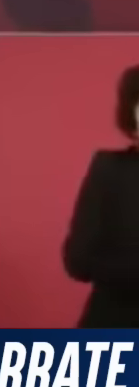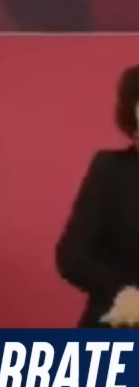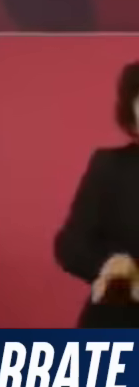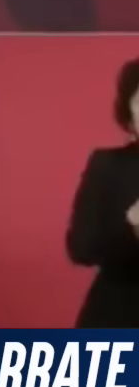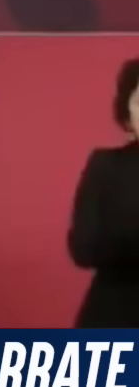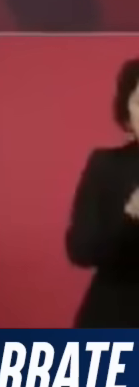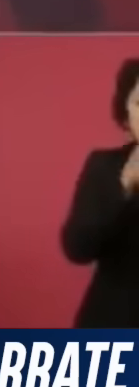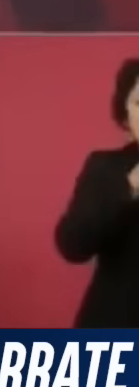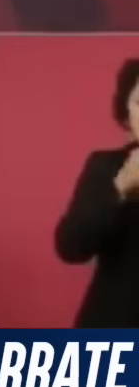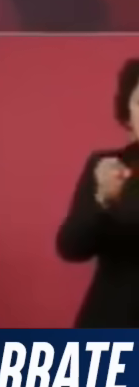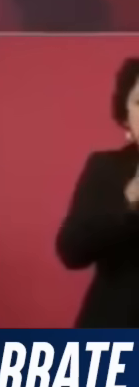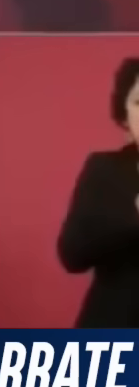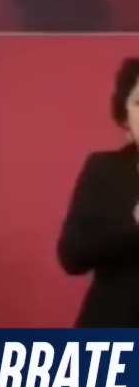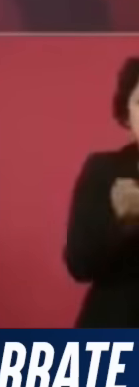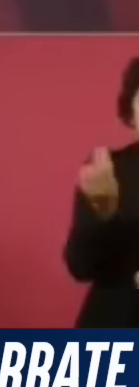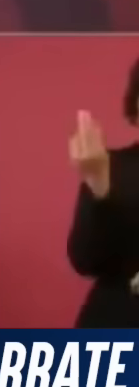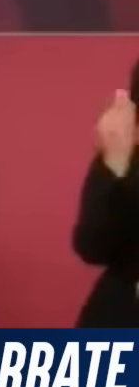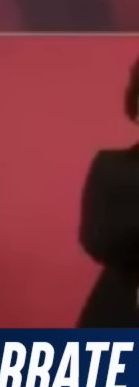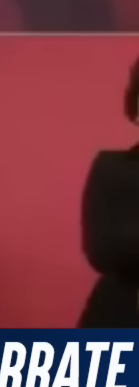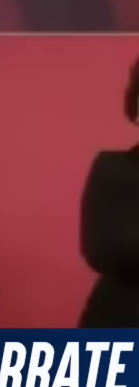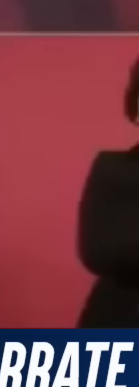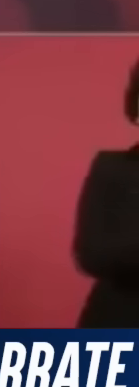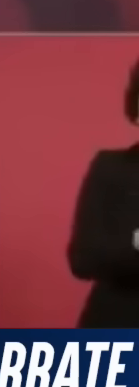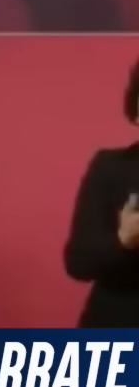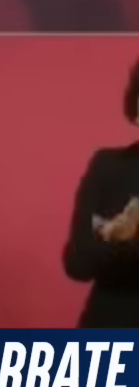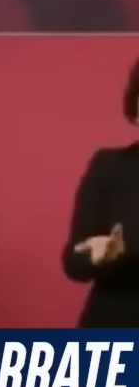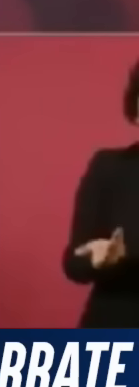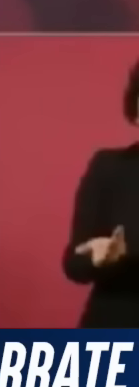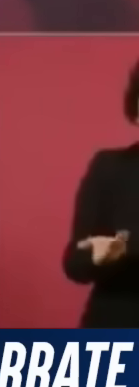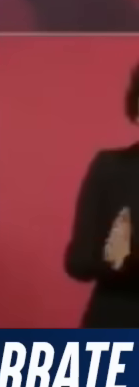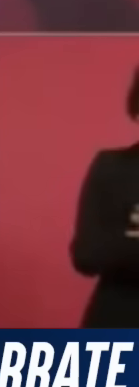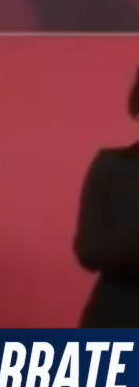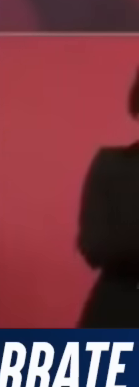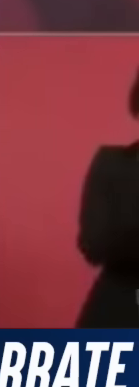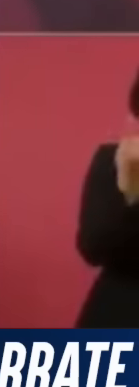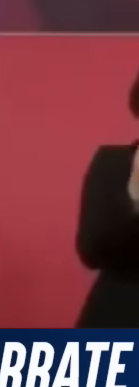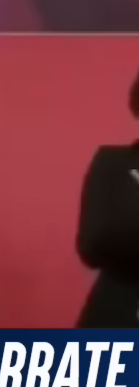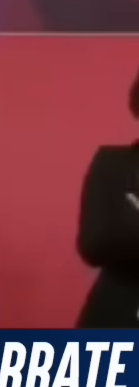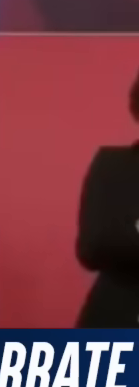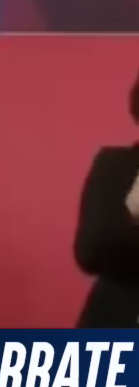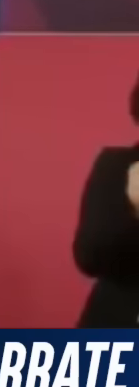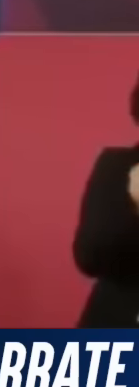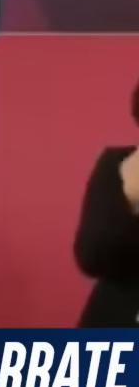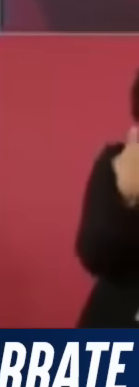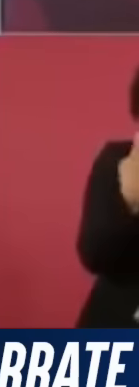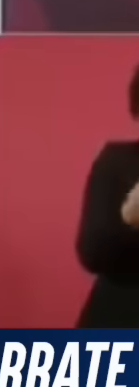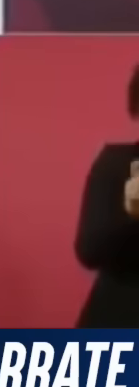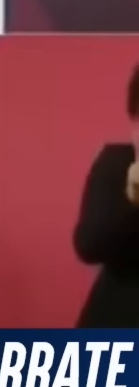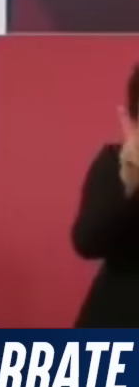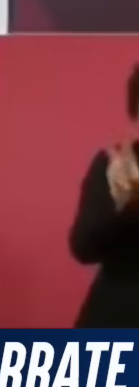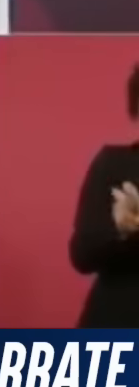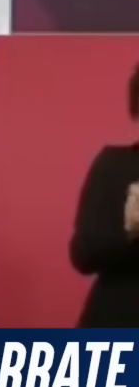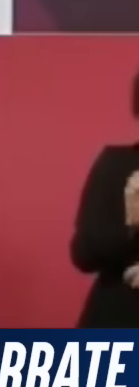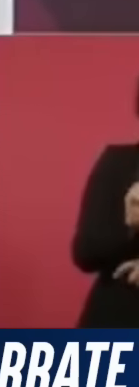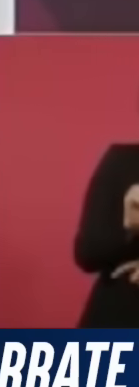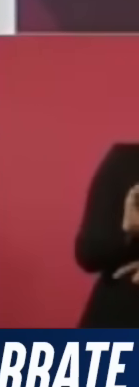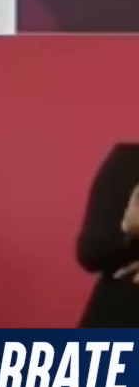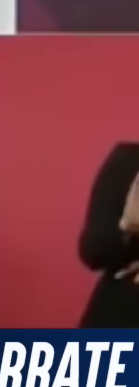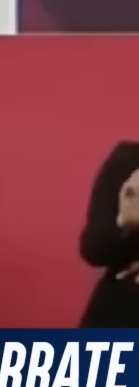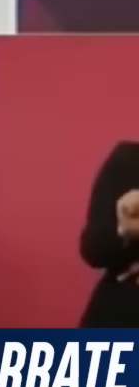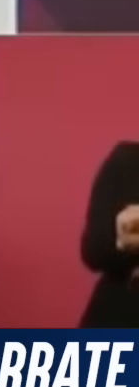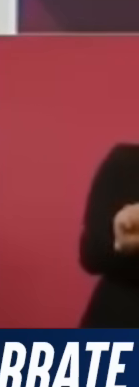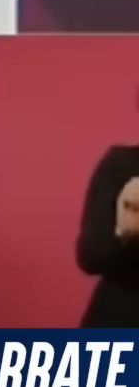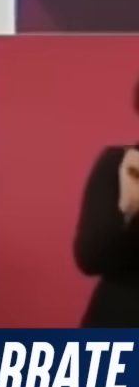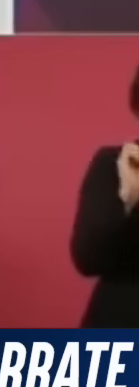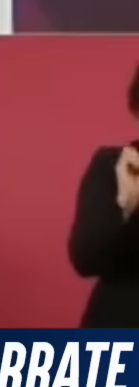porque no tiene que ver con la ética ni con El noble